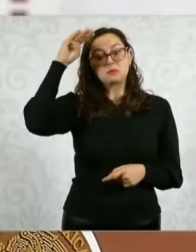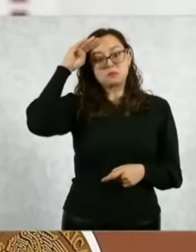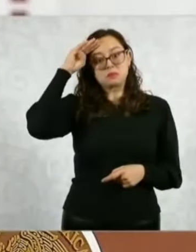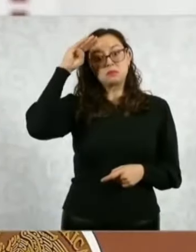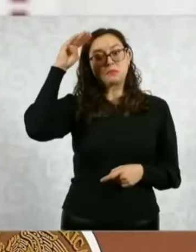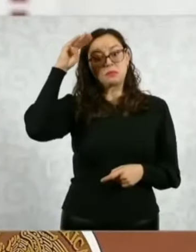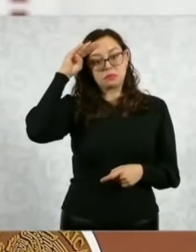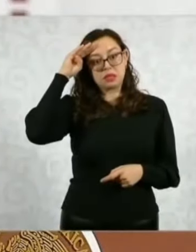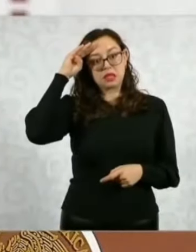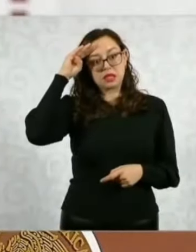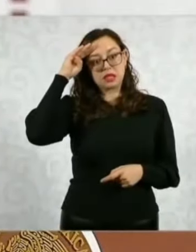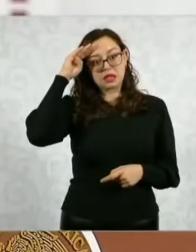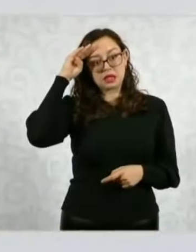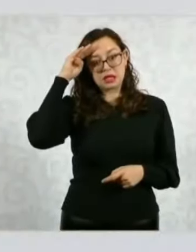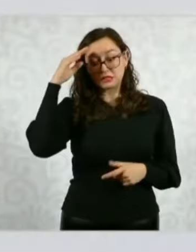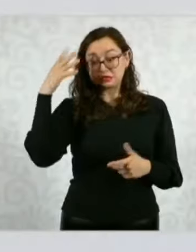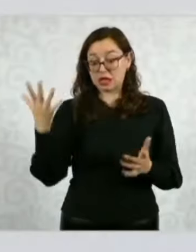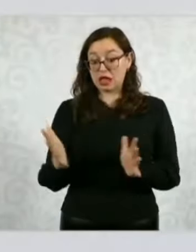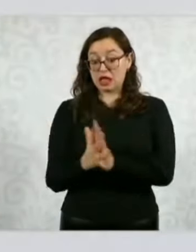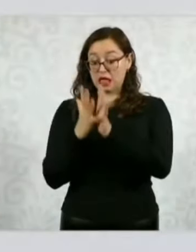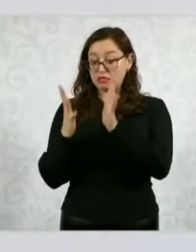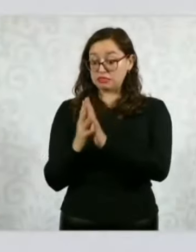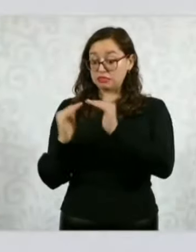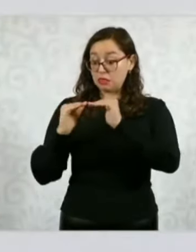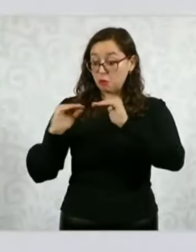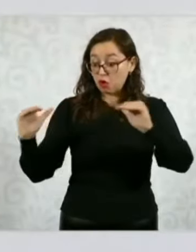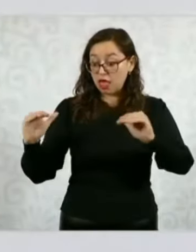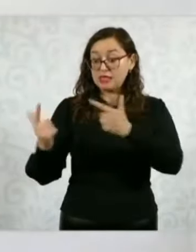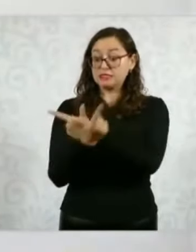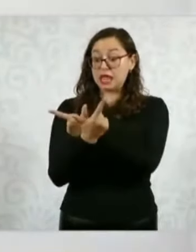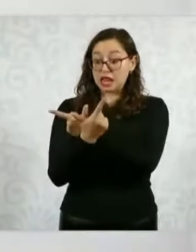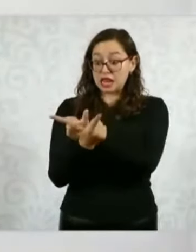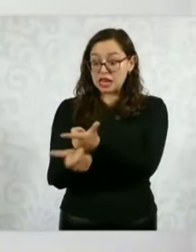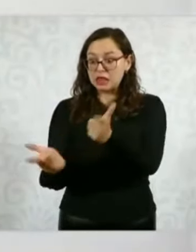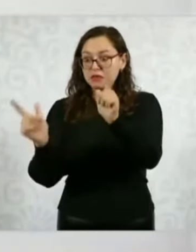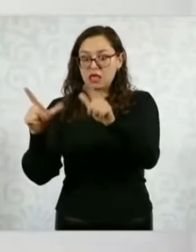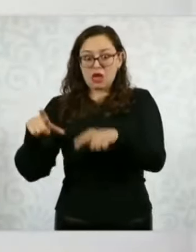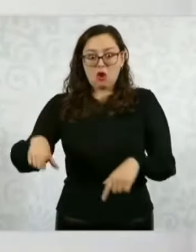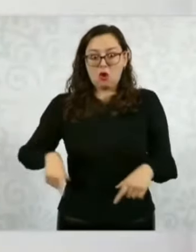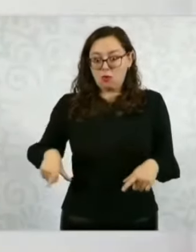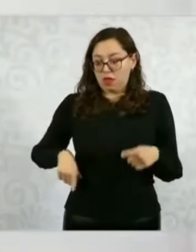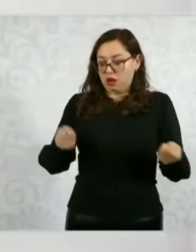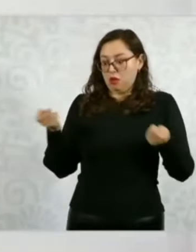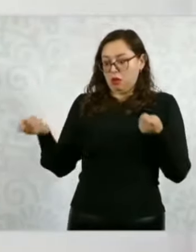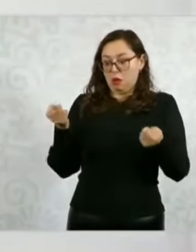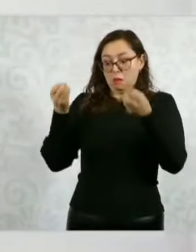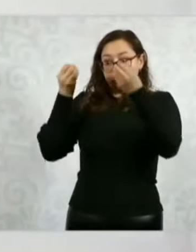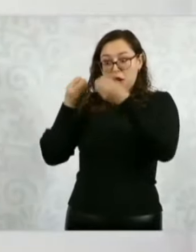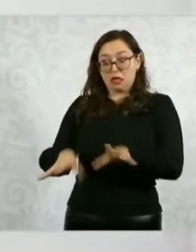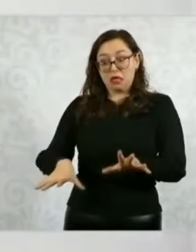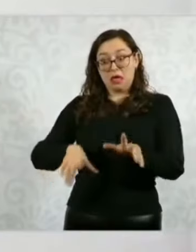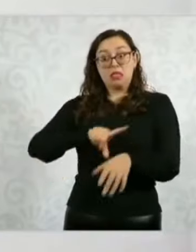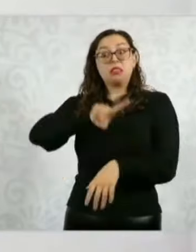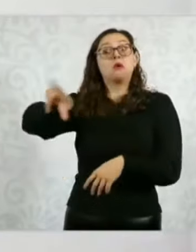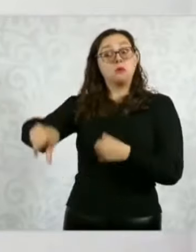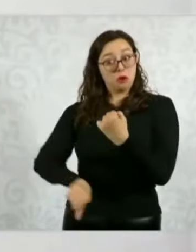democracia misma conduce a situaciones de desequilibrio social y de